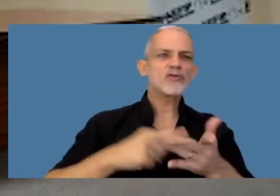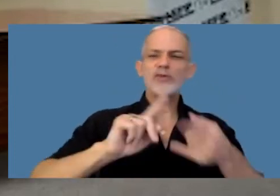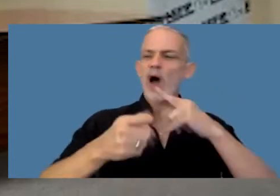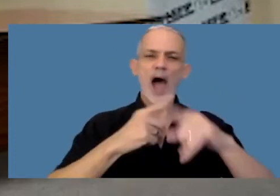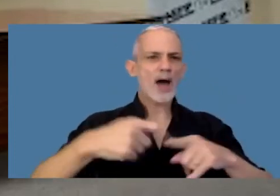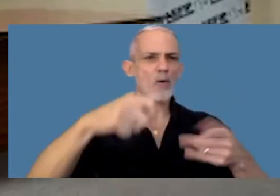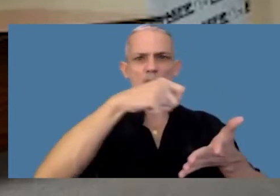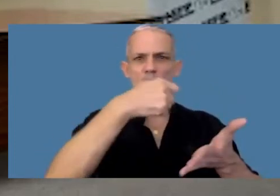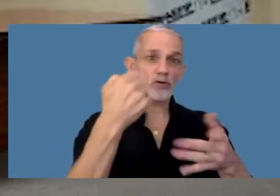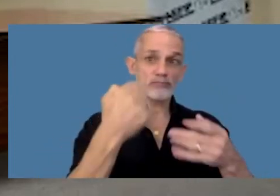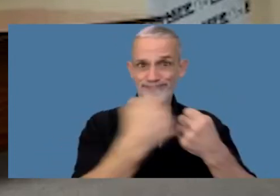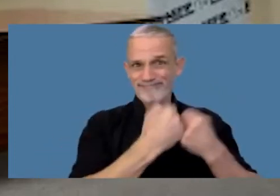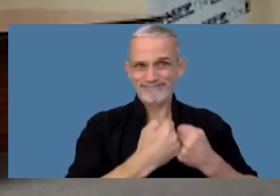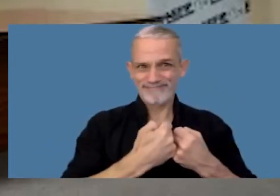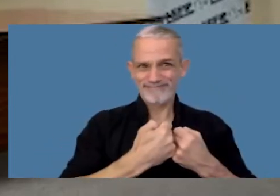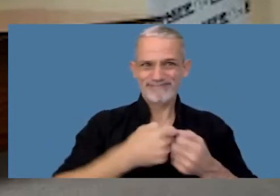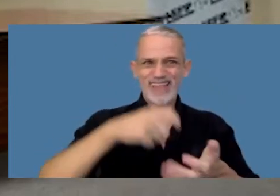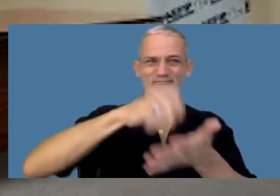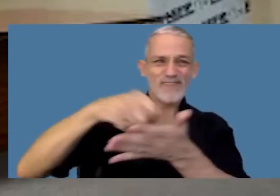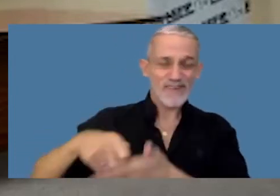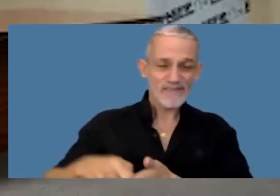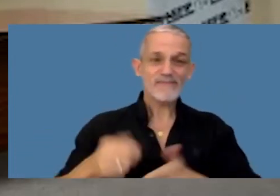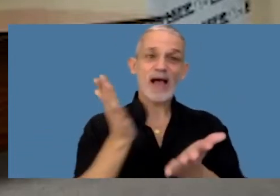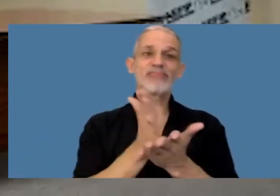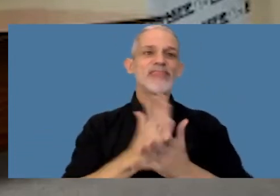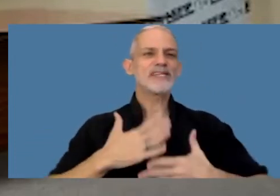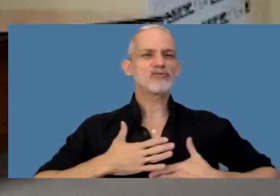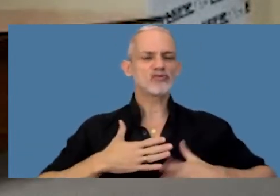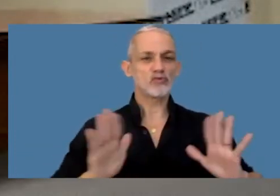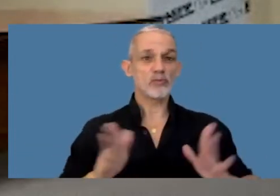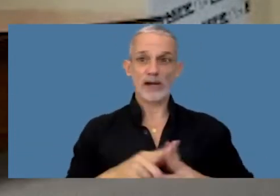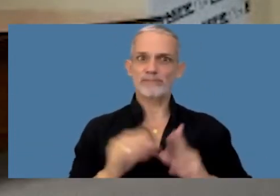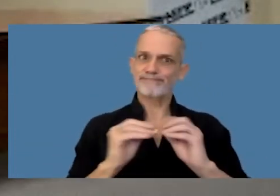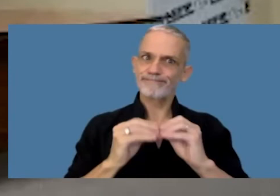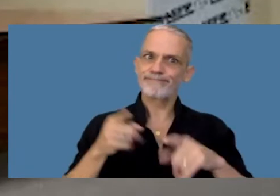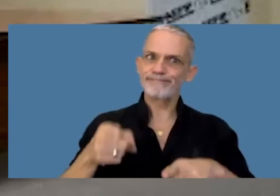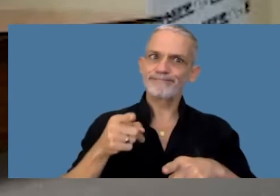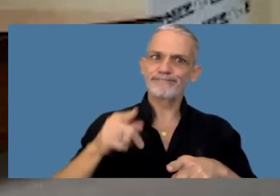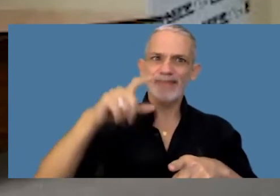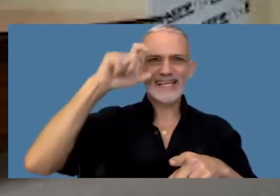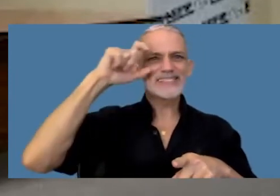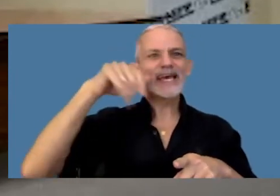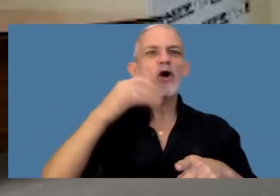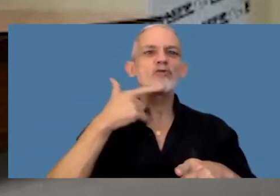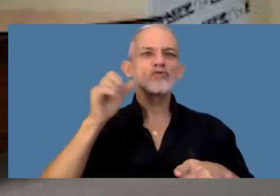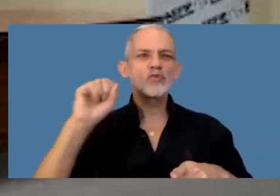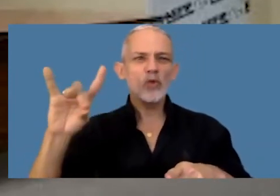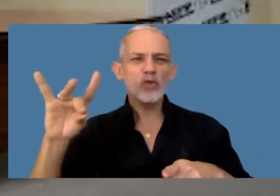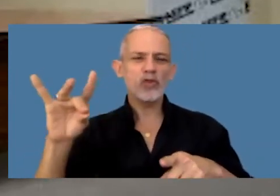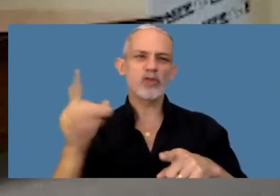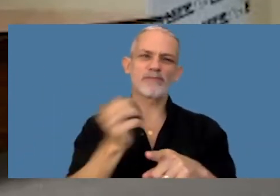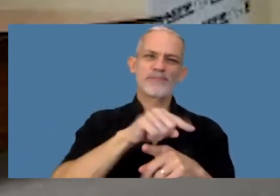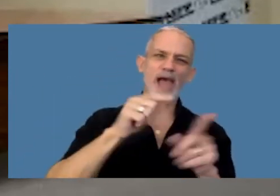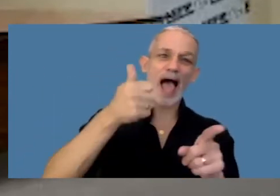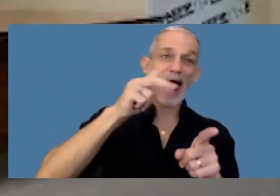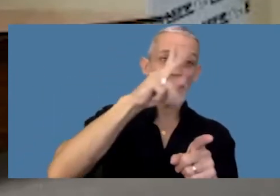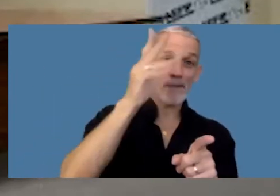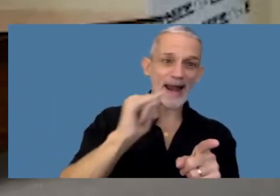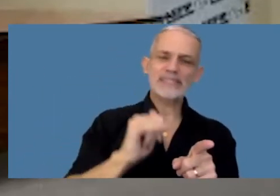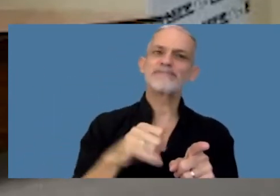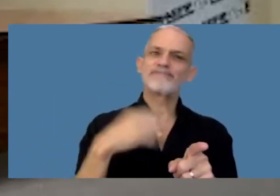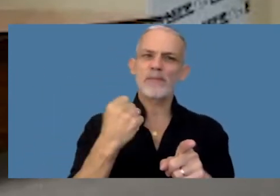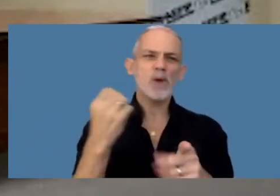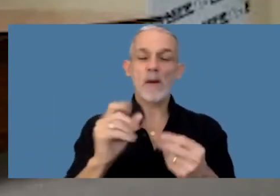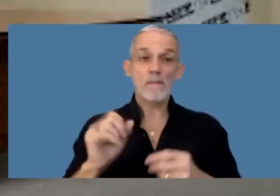humanos. Por eso es importante un caso como este de Álvarez con Cencosud, porque es la